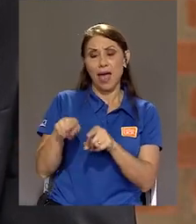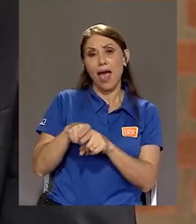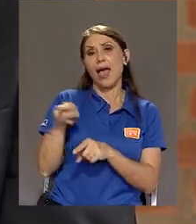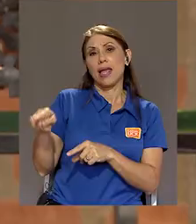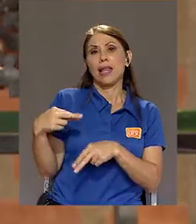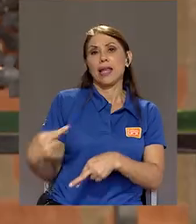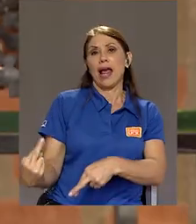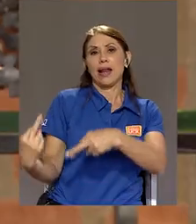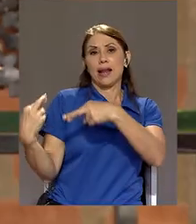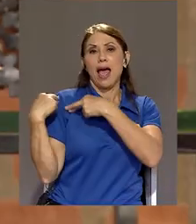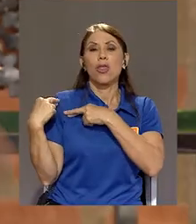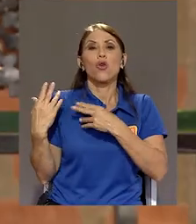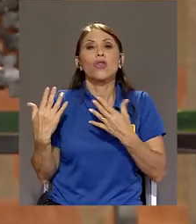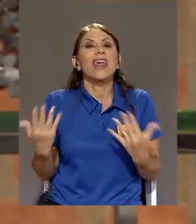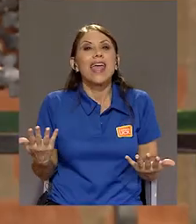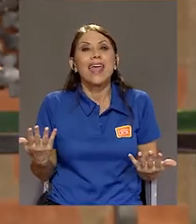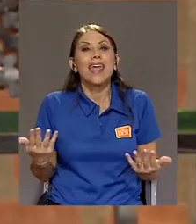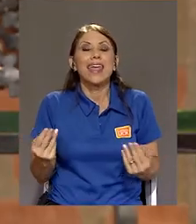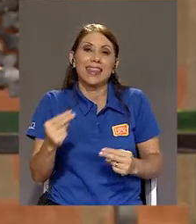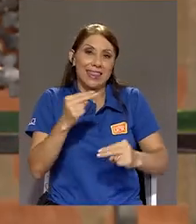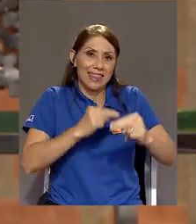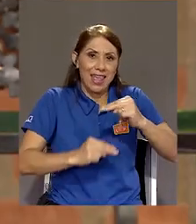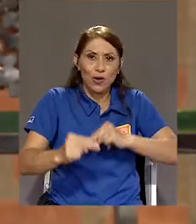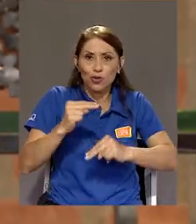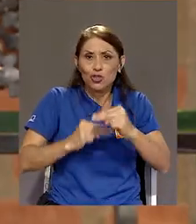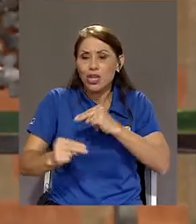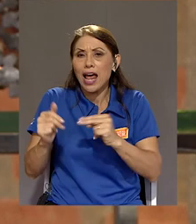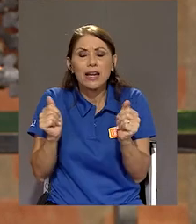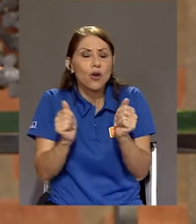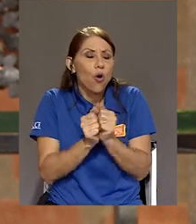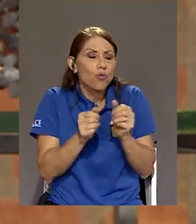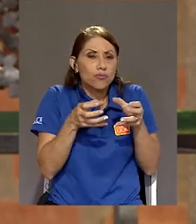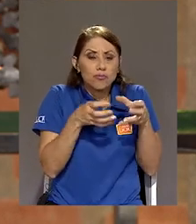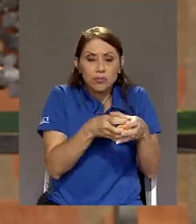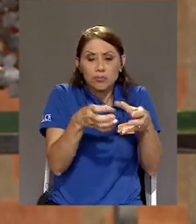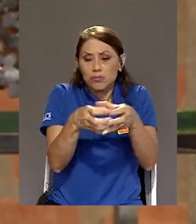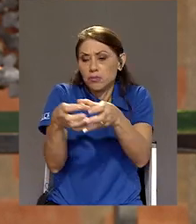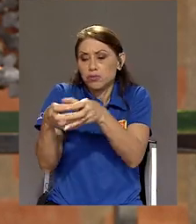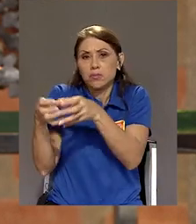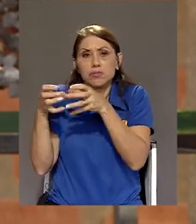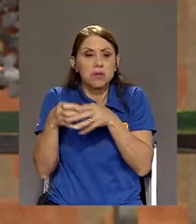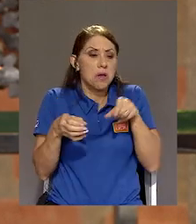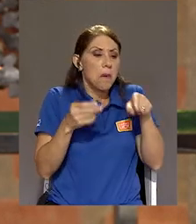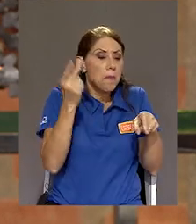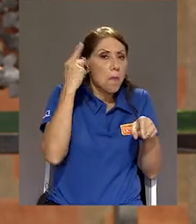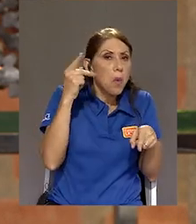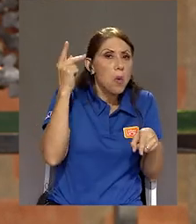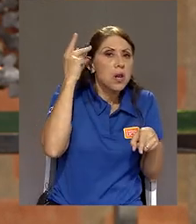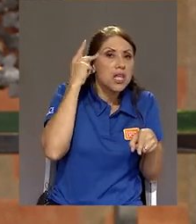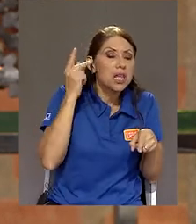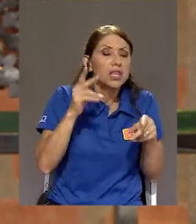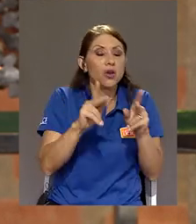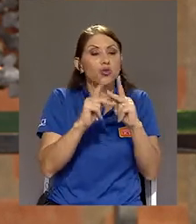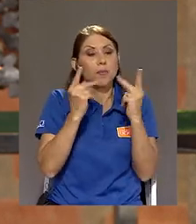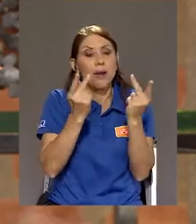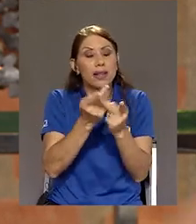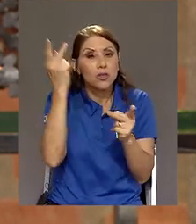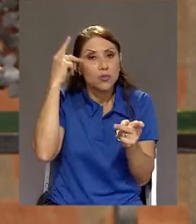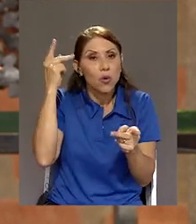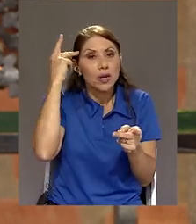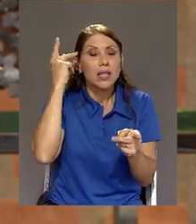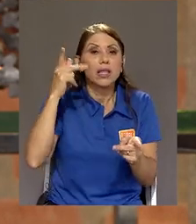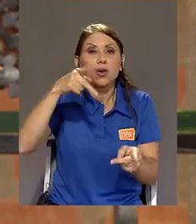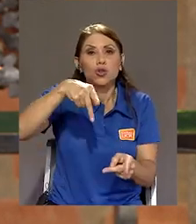de negociar con los sectores que haya que negociar, sectores políticos, partidos políticos